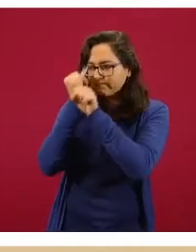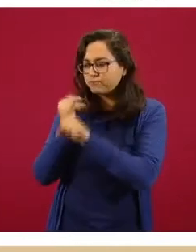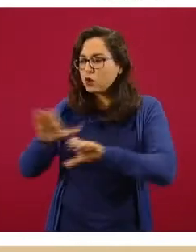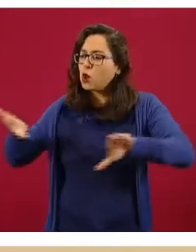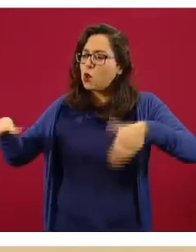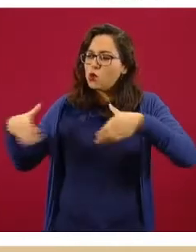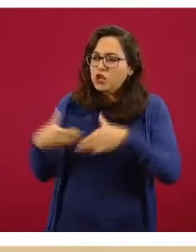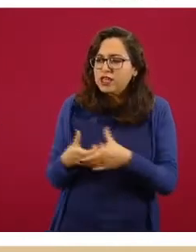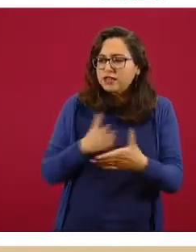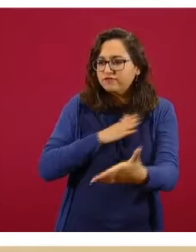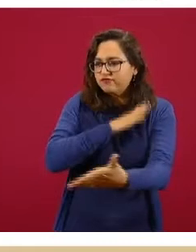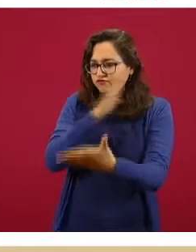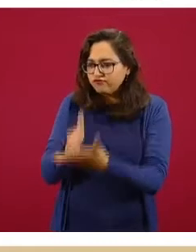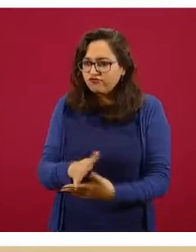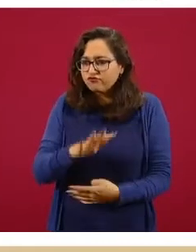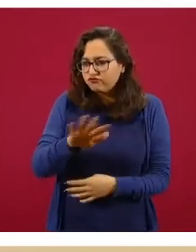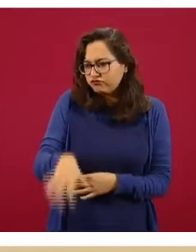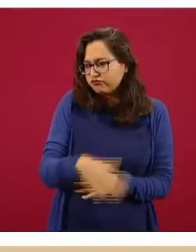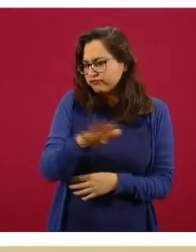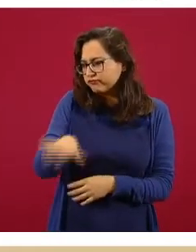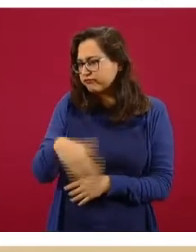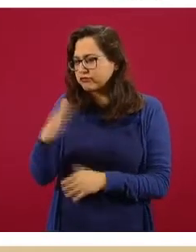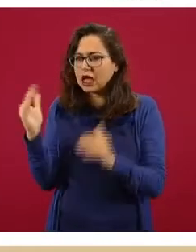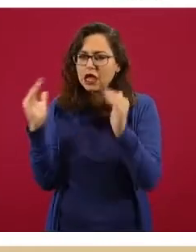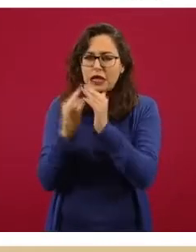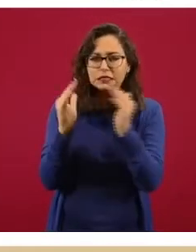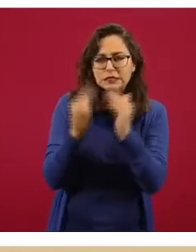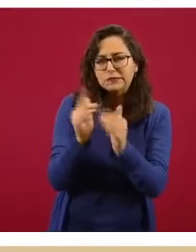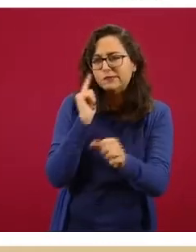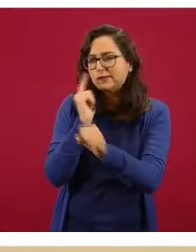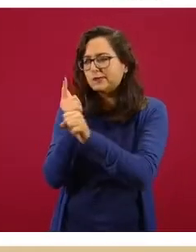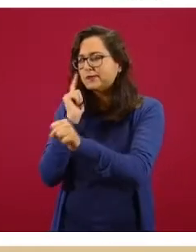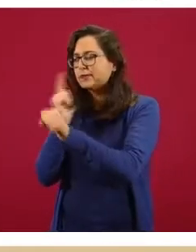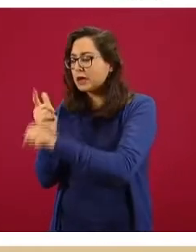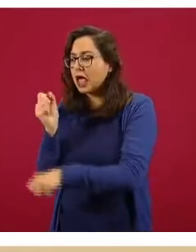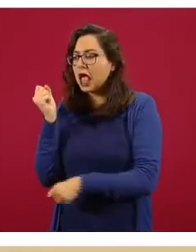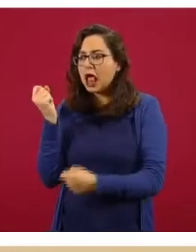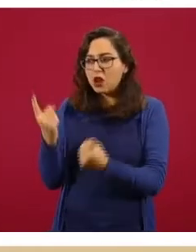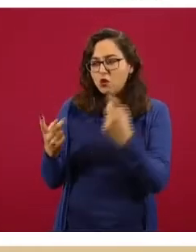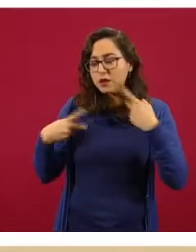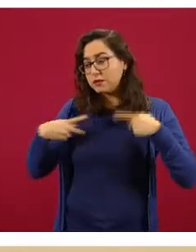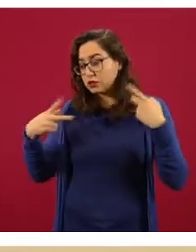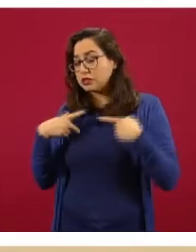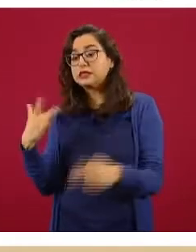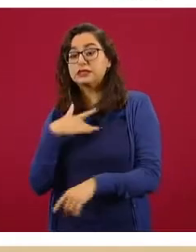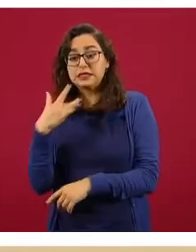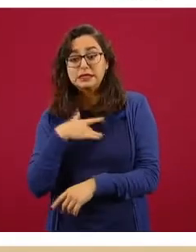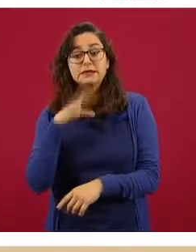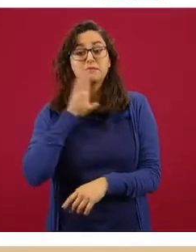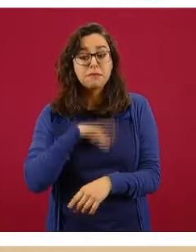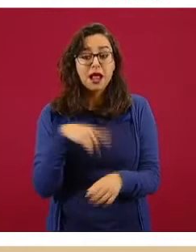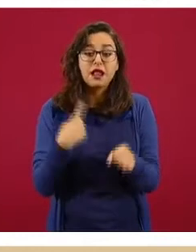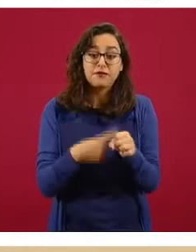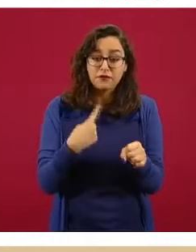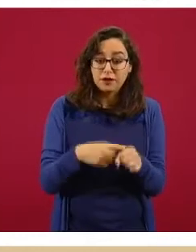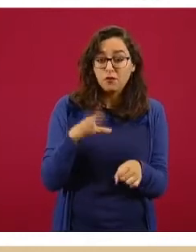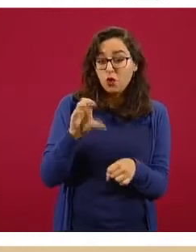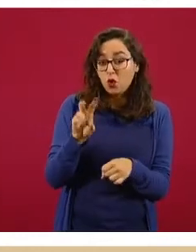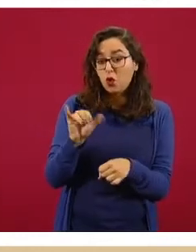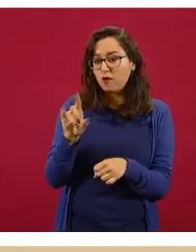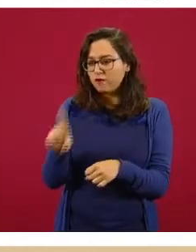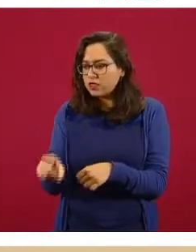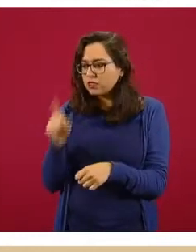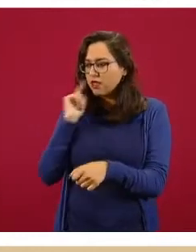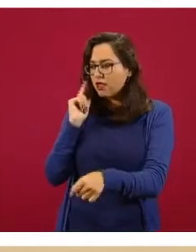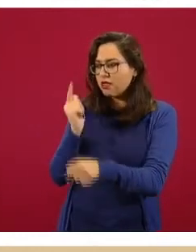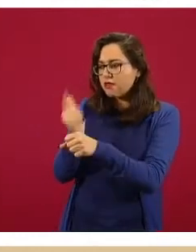para investigar si en las casas existe alguien que ha tenido los síntomas de COVID, si alguien que tiene las condiciones de riesgo, y se